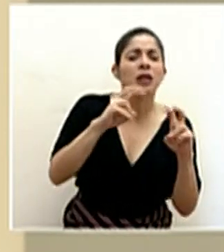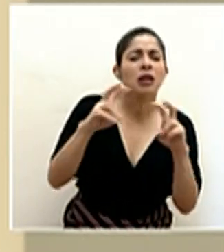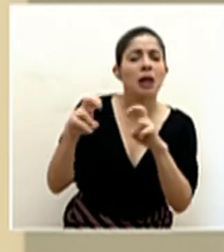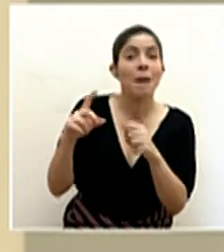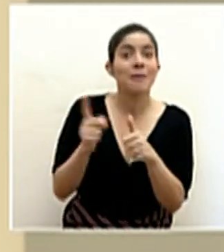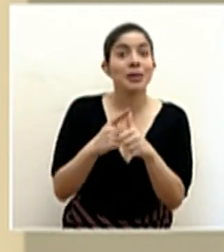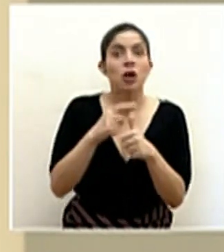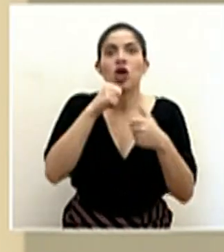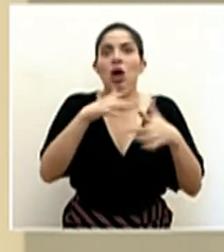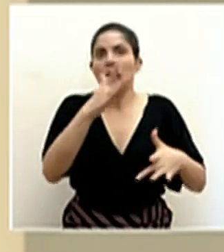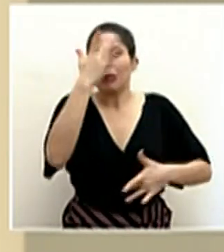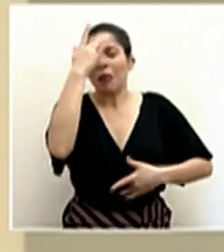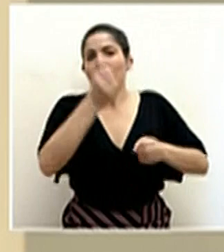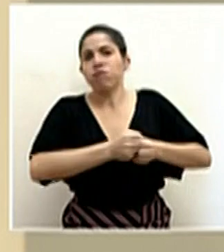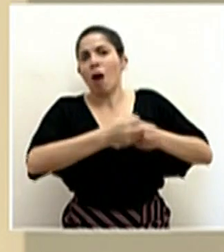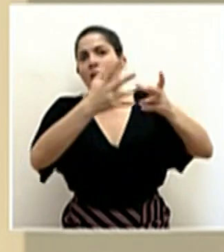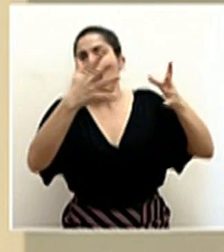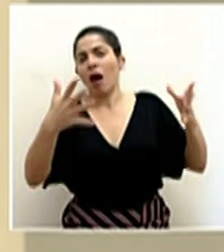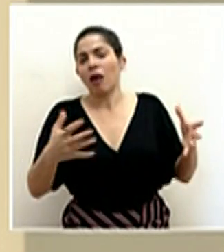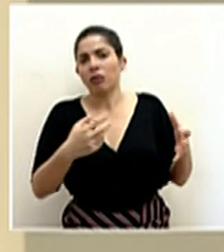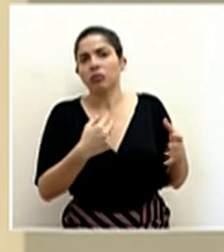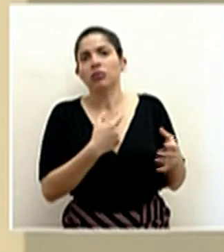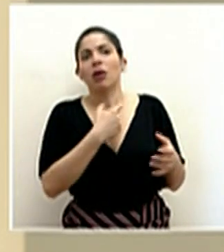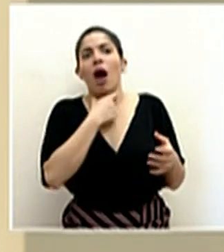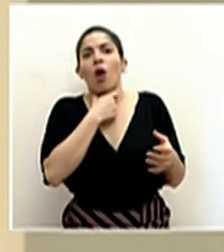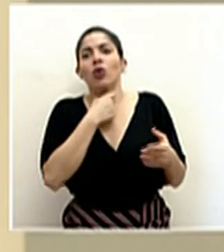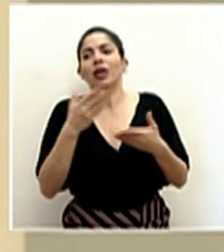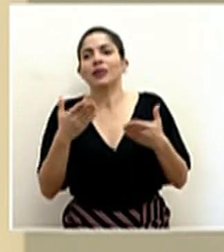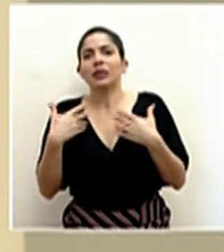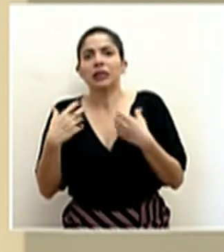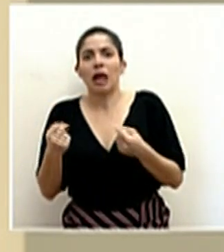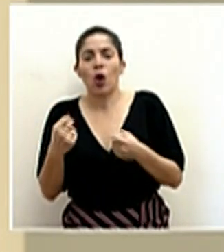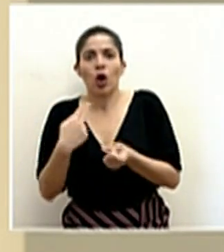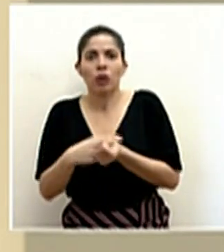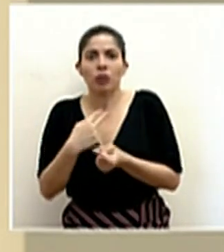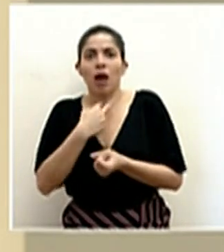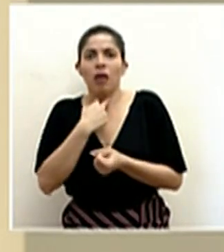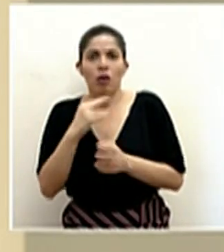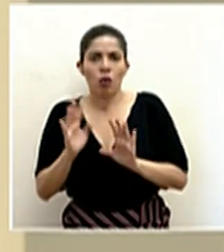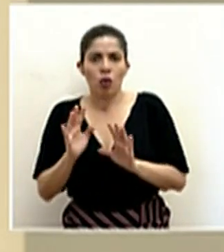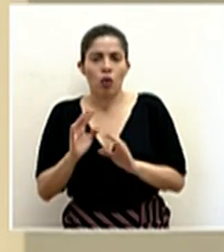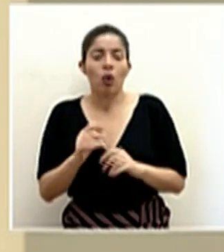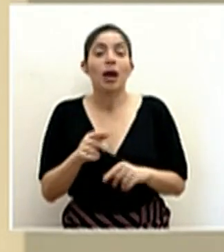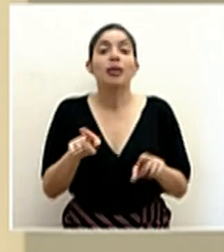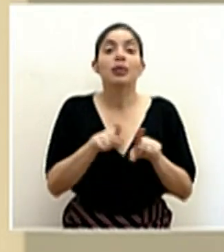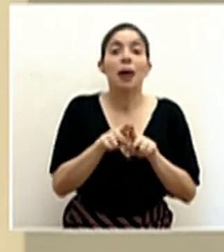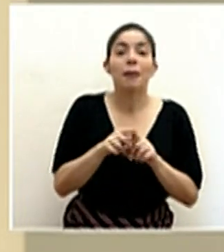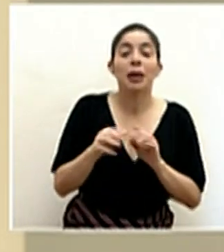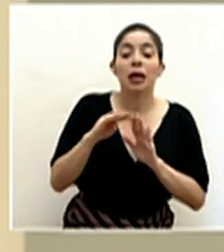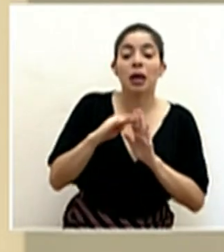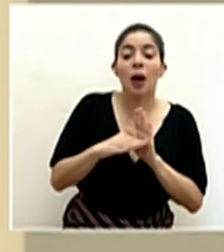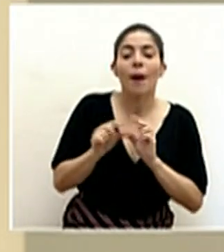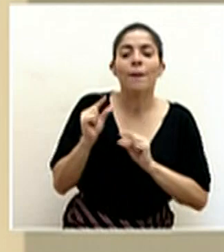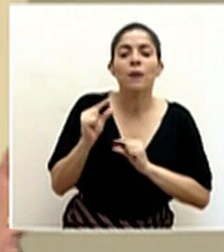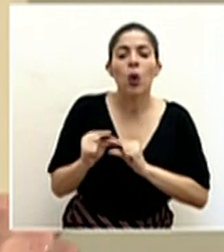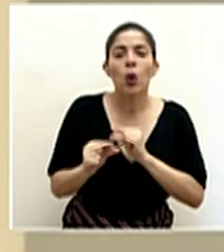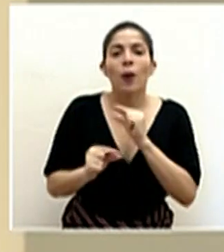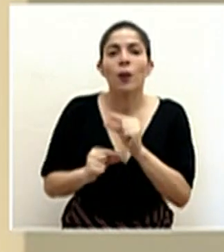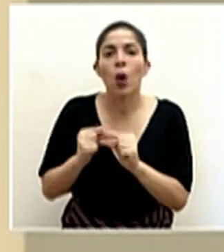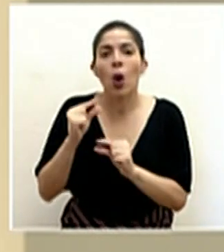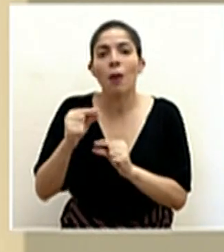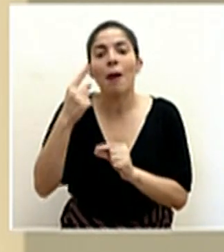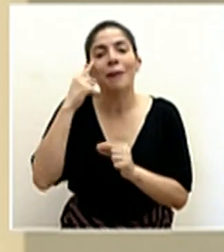vayan a disparar los casos y que no tengamos un colapso en los servicios de salud. Pero también es la gradualidad de las medidas para evitar que